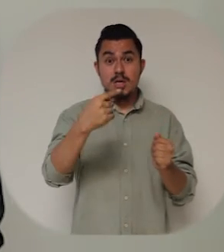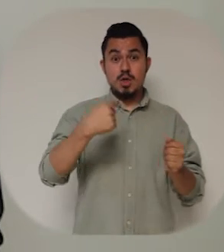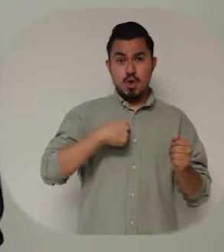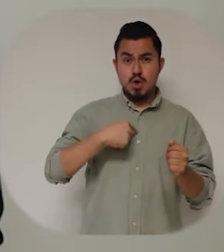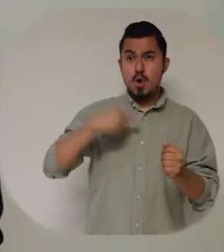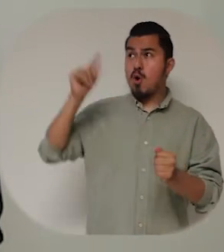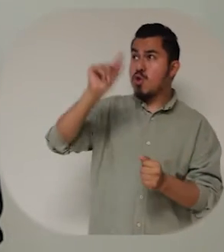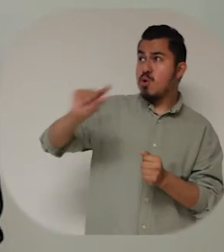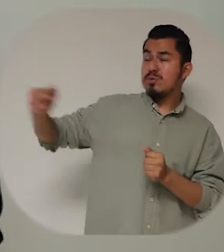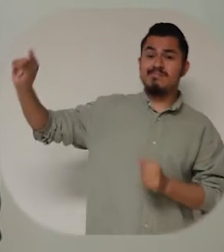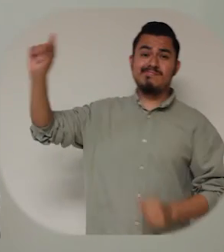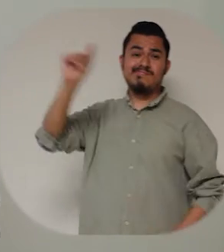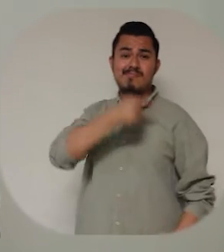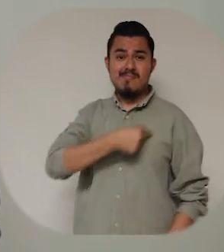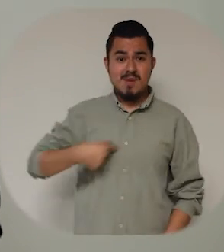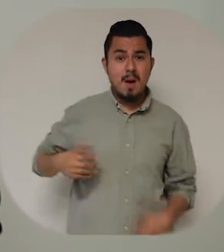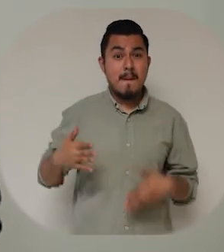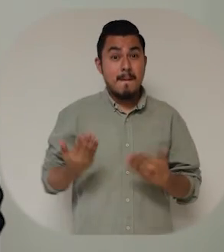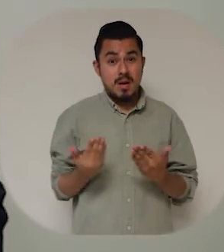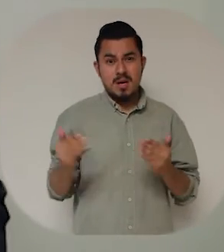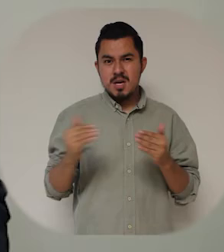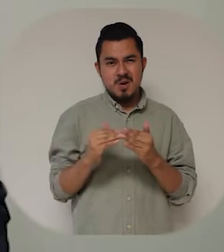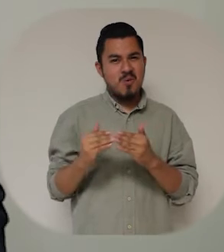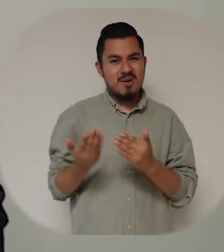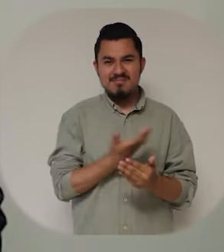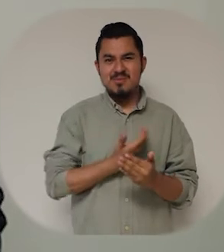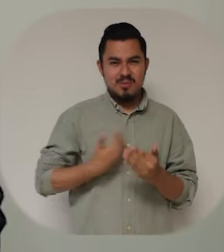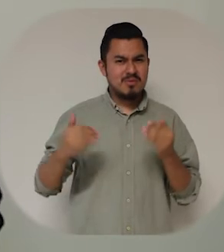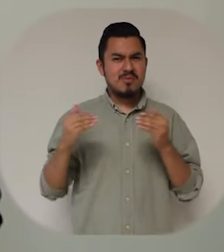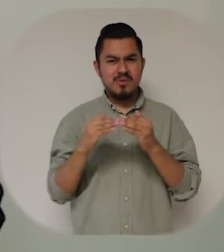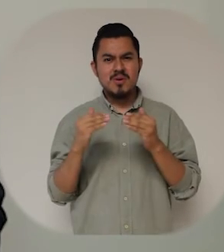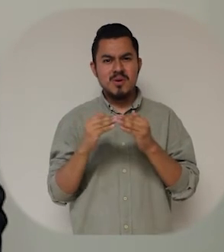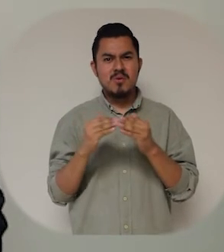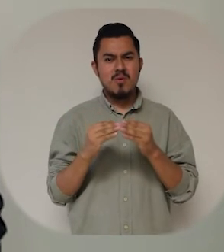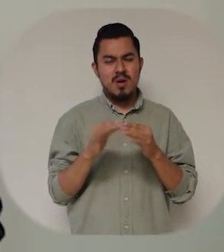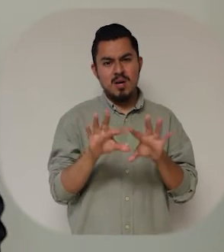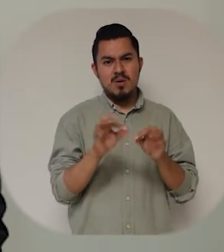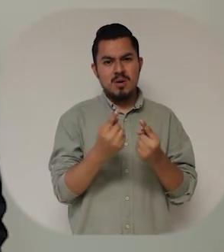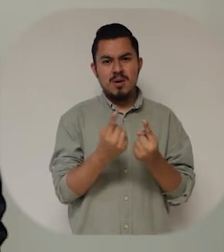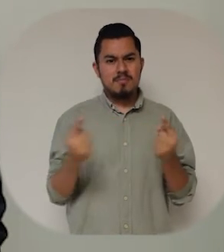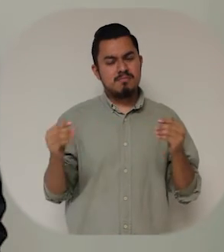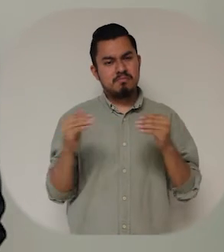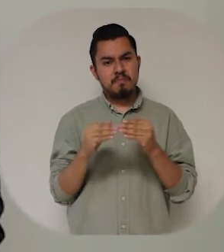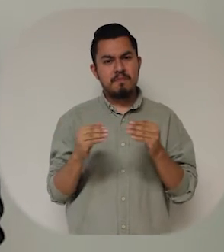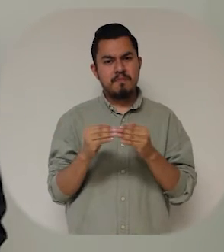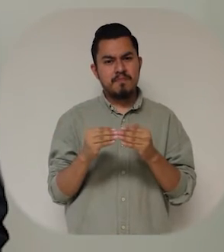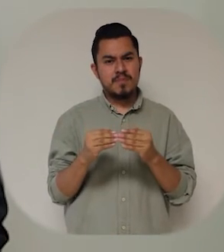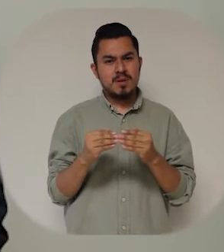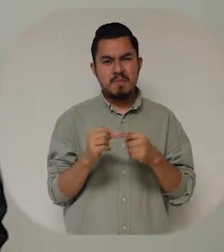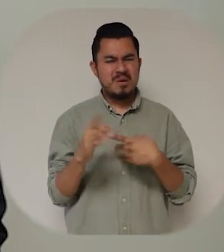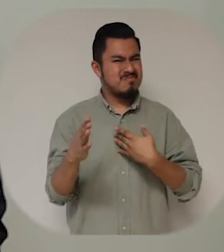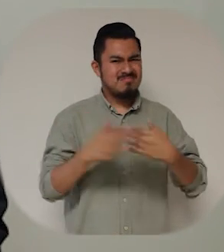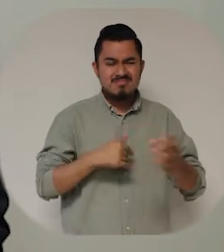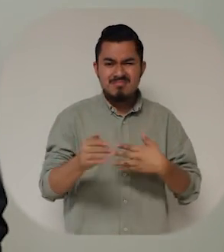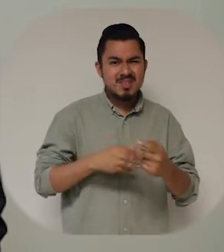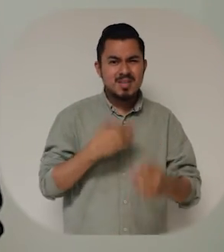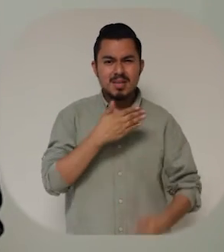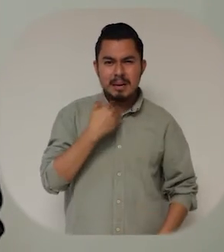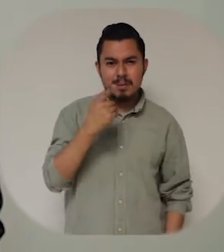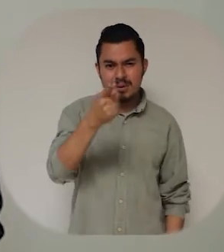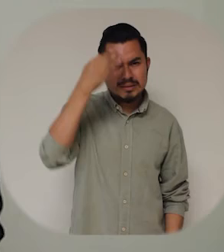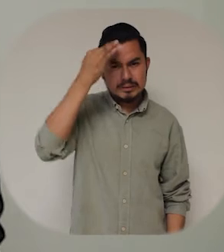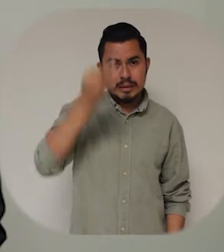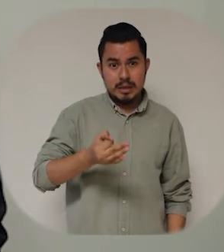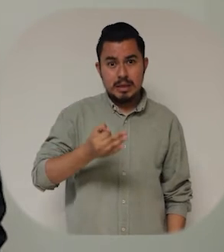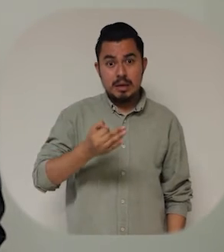nosotros. Las personas que desempeñan esta obra, no importa. Todas las personas que han creído, si han creído, tienen que obedecer.